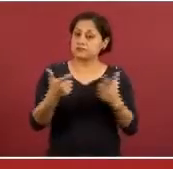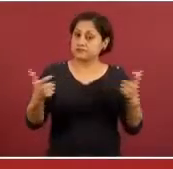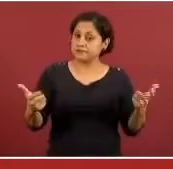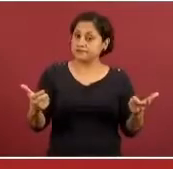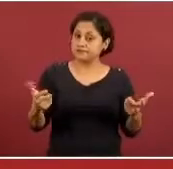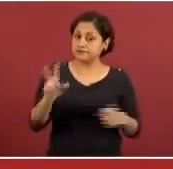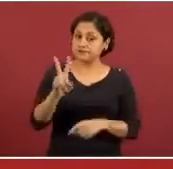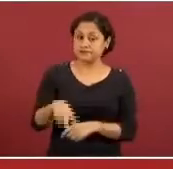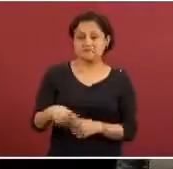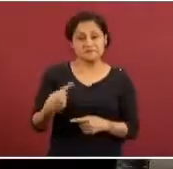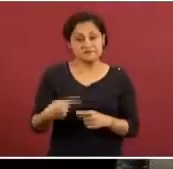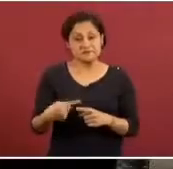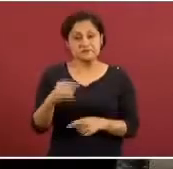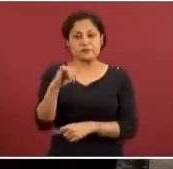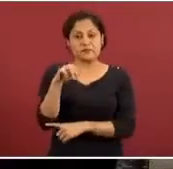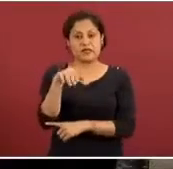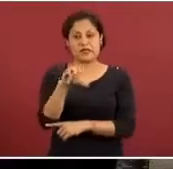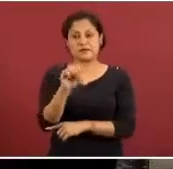Instituto Mexicano del Seguro Social.